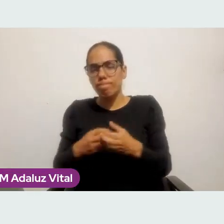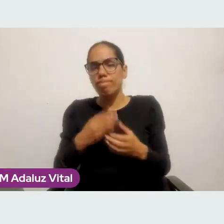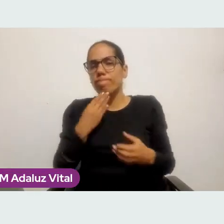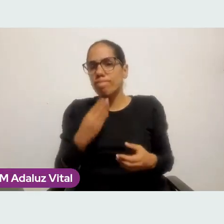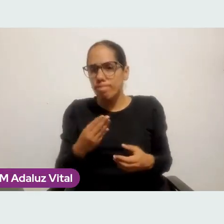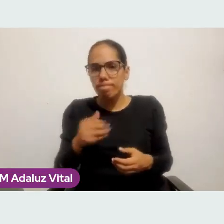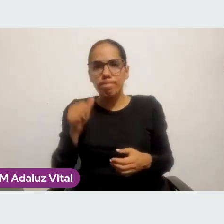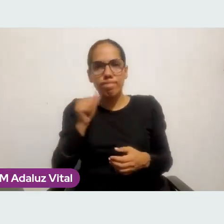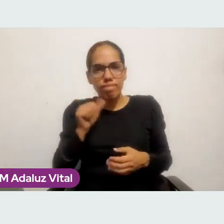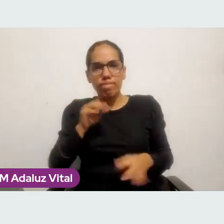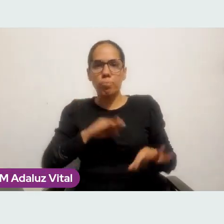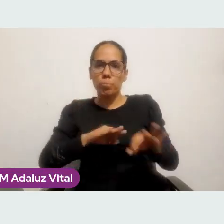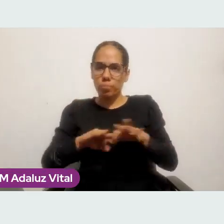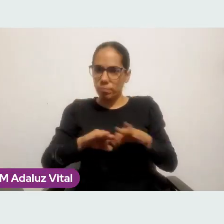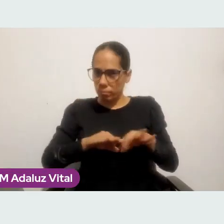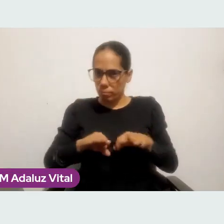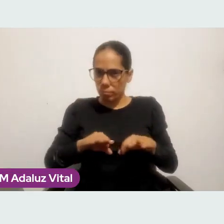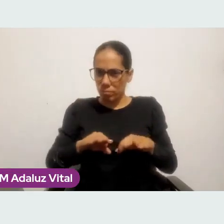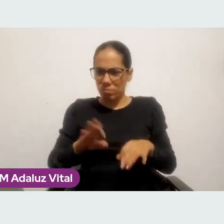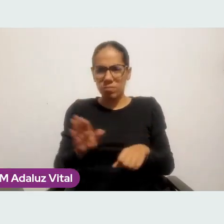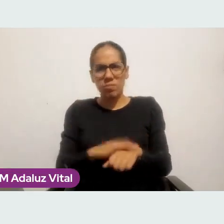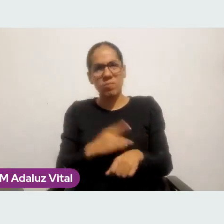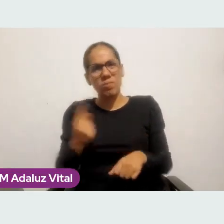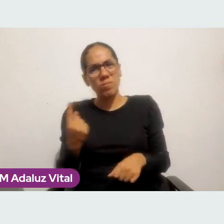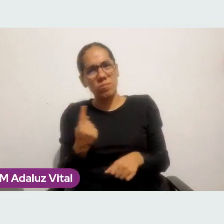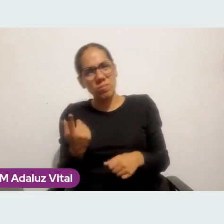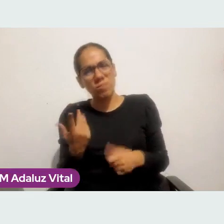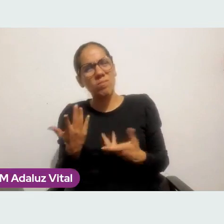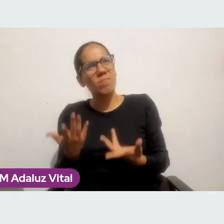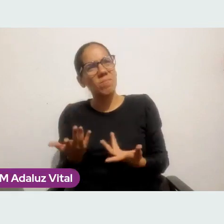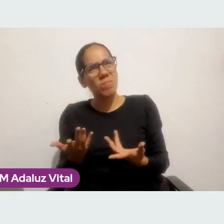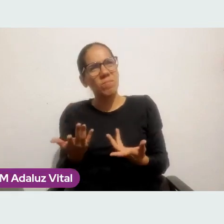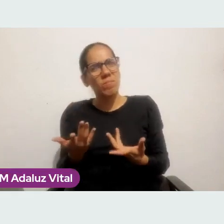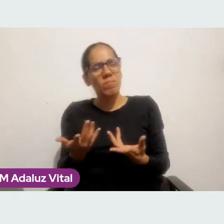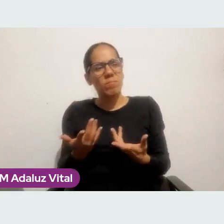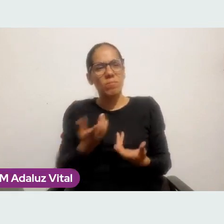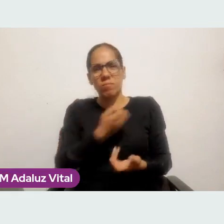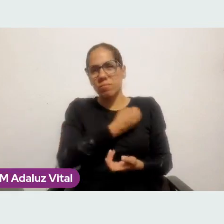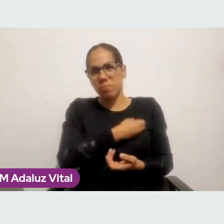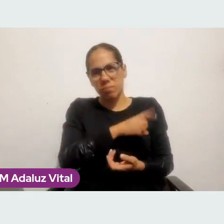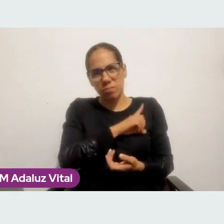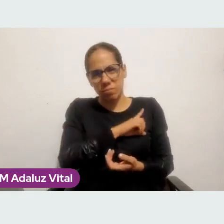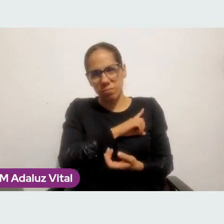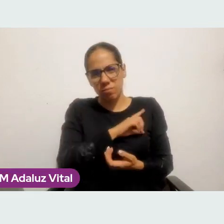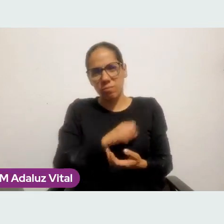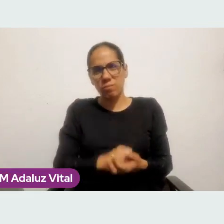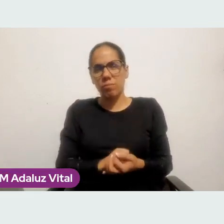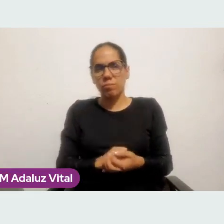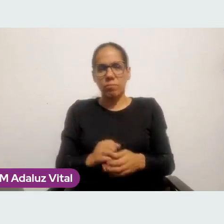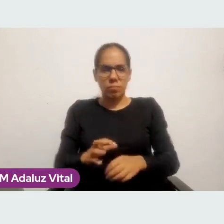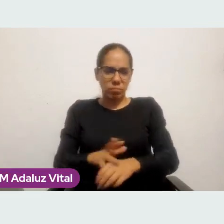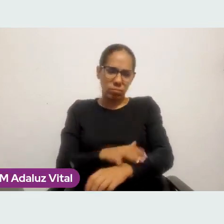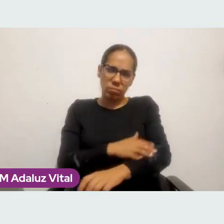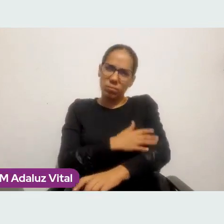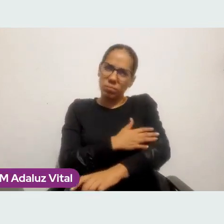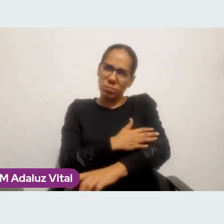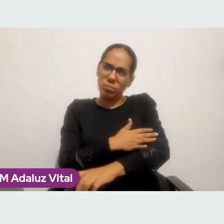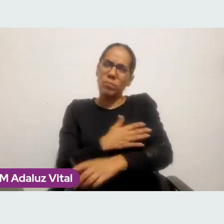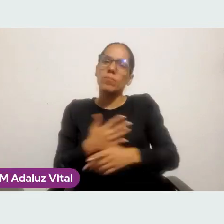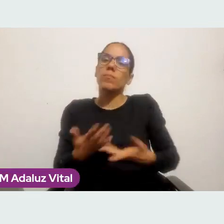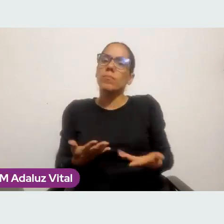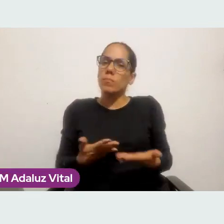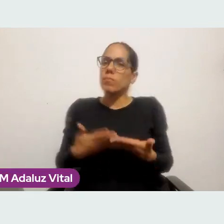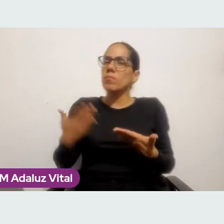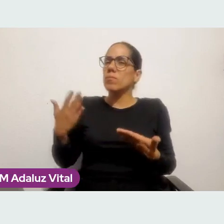productivo, si me está pasando algo, si no estoy haciendo las cosas que tengo que hacer para sentirme